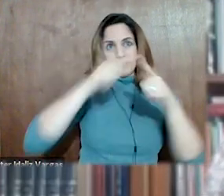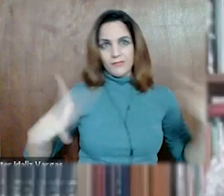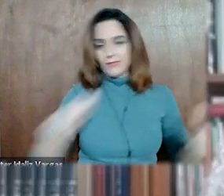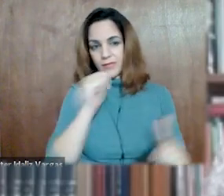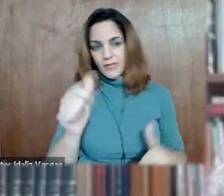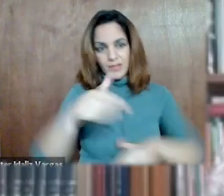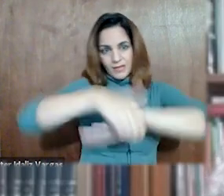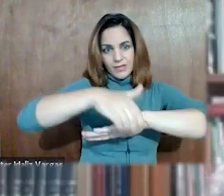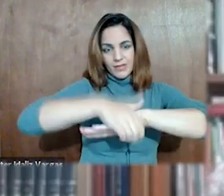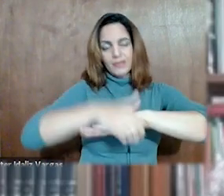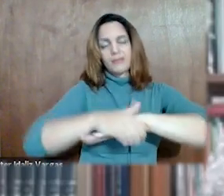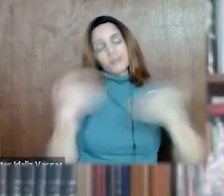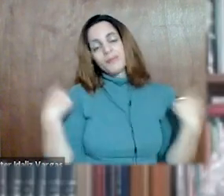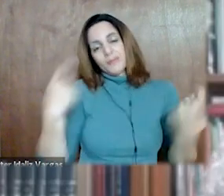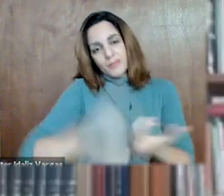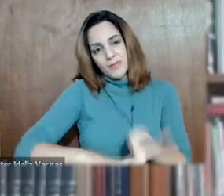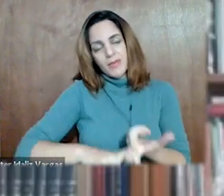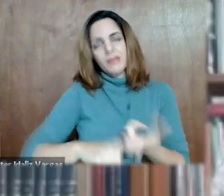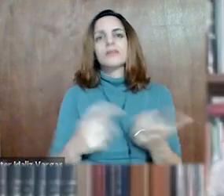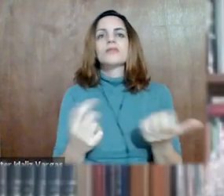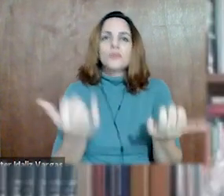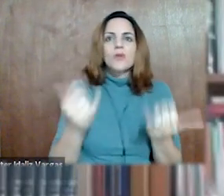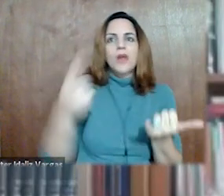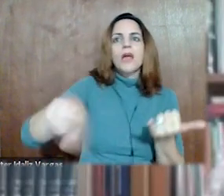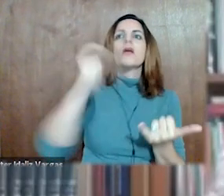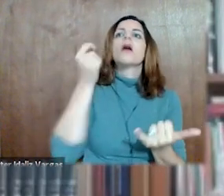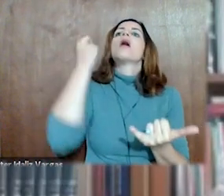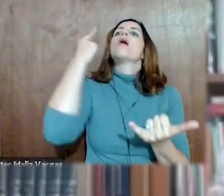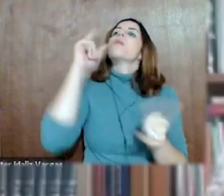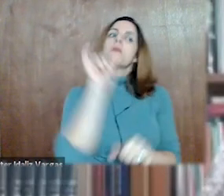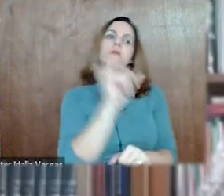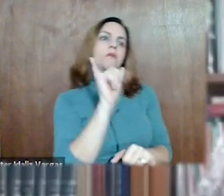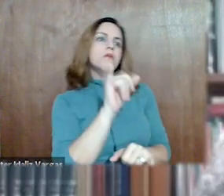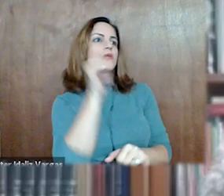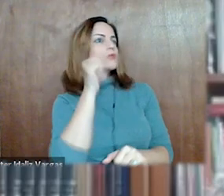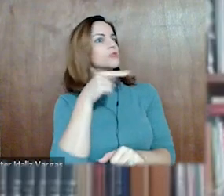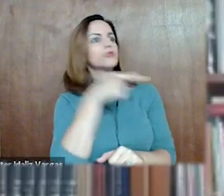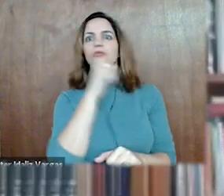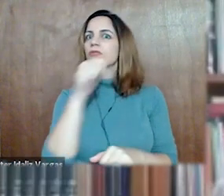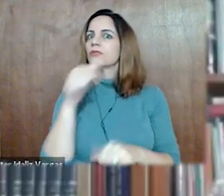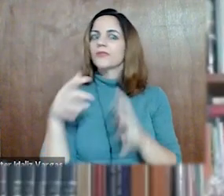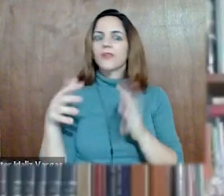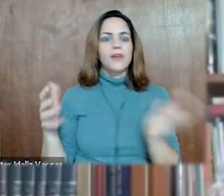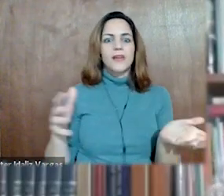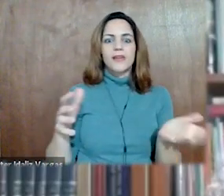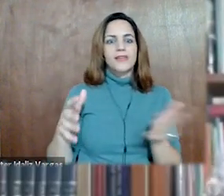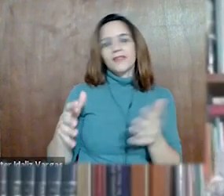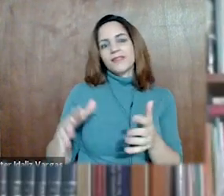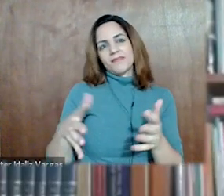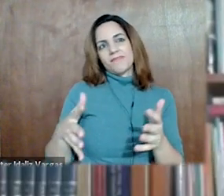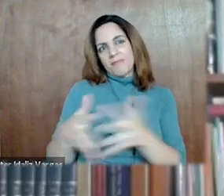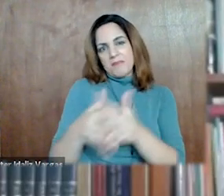las personas. Así que ahí hay unos asuntos, ¿verdad? Yo me